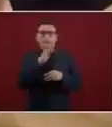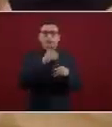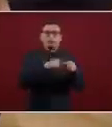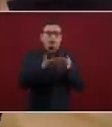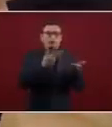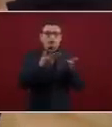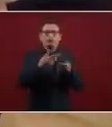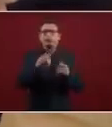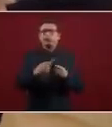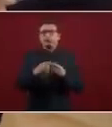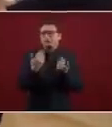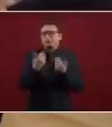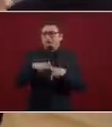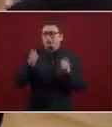¿quién?